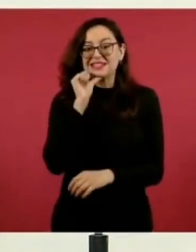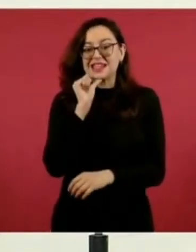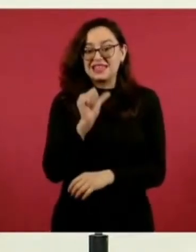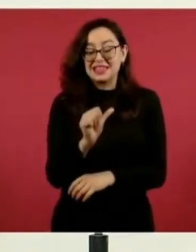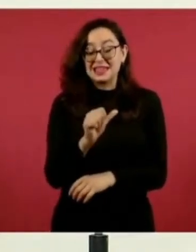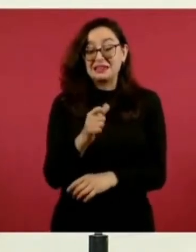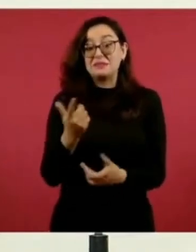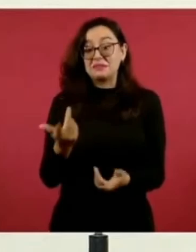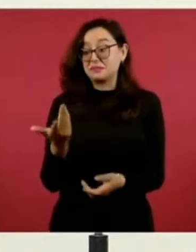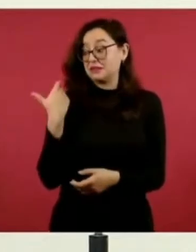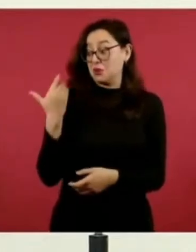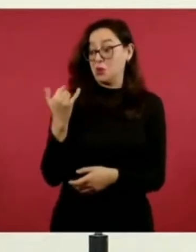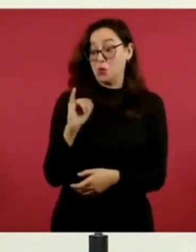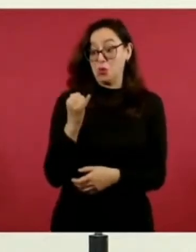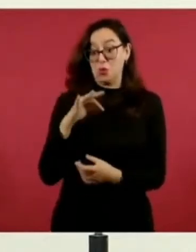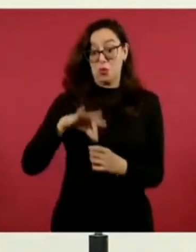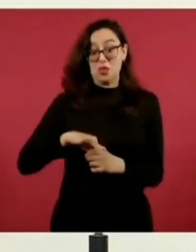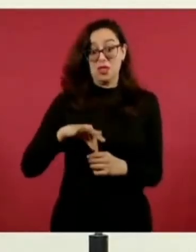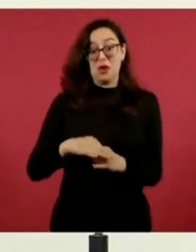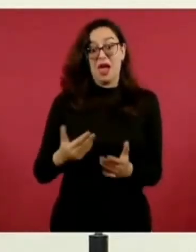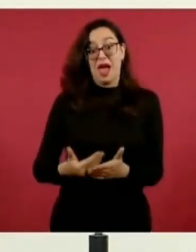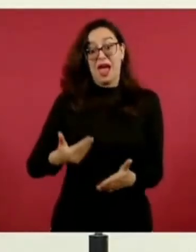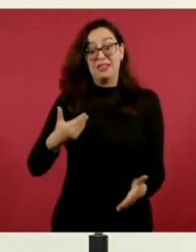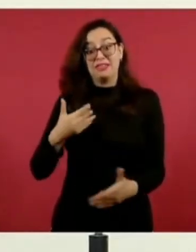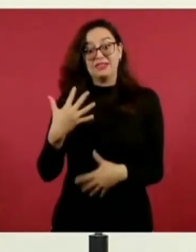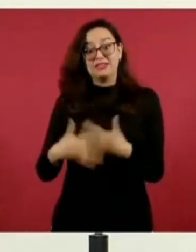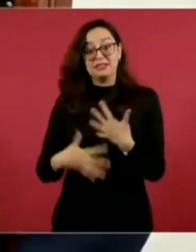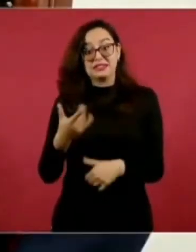sosteniendo de que en el 2006 me dieron dinero